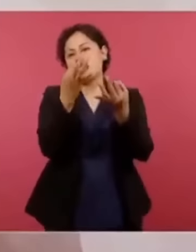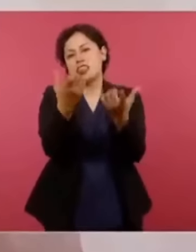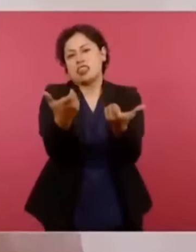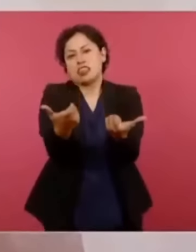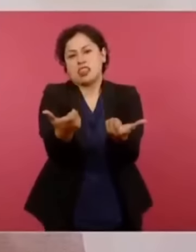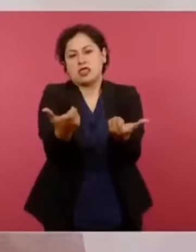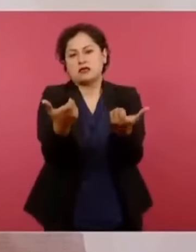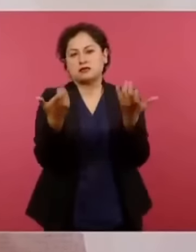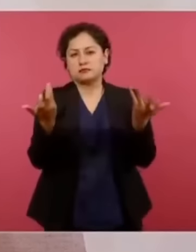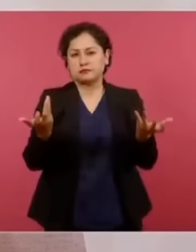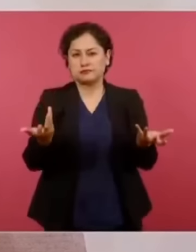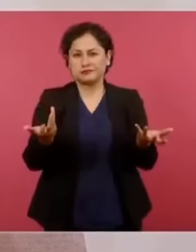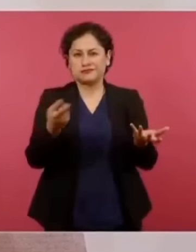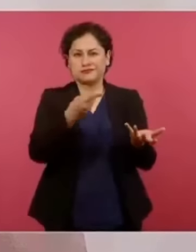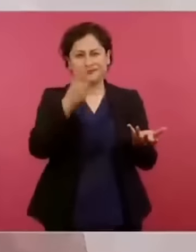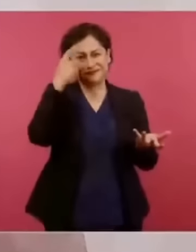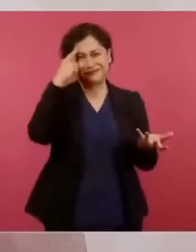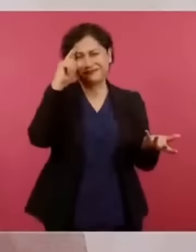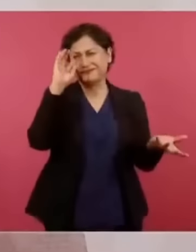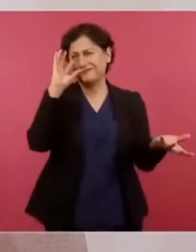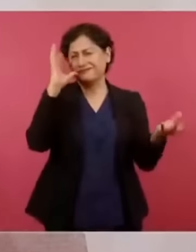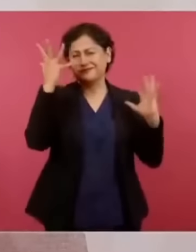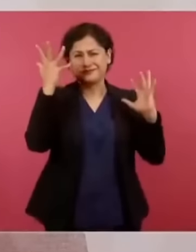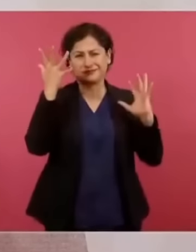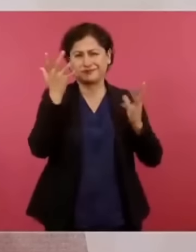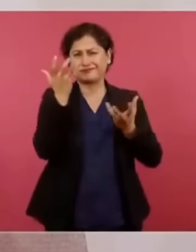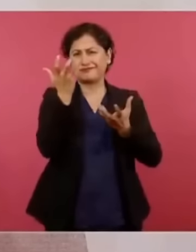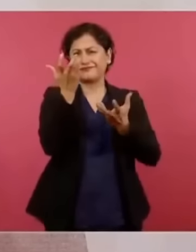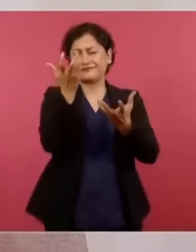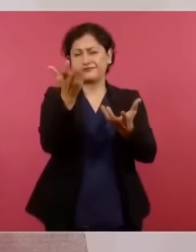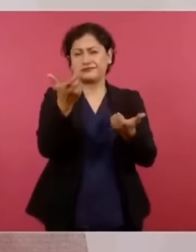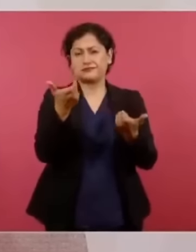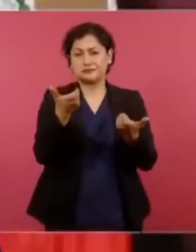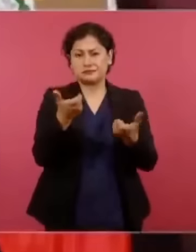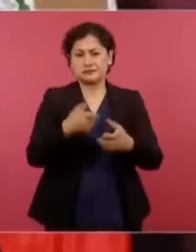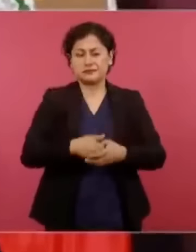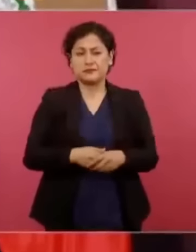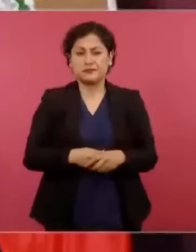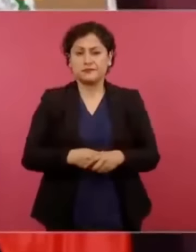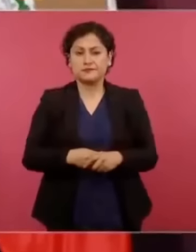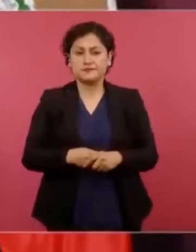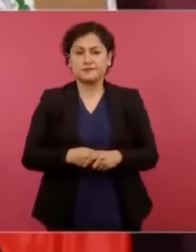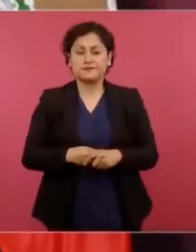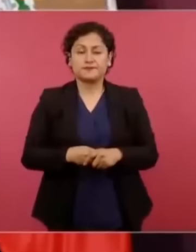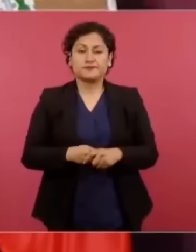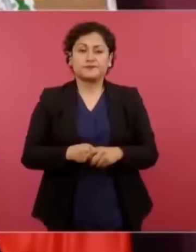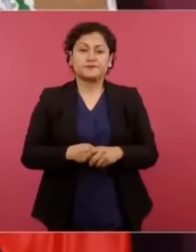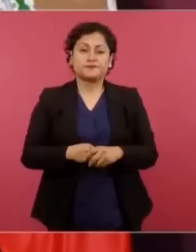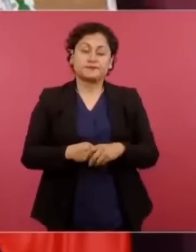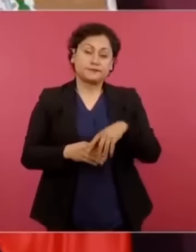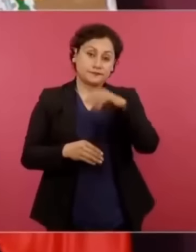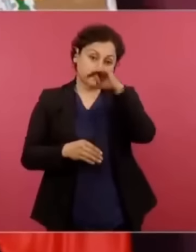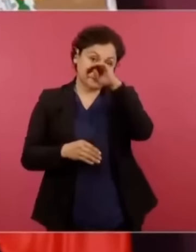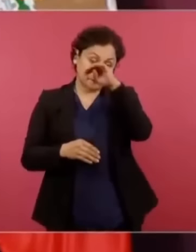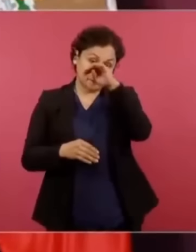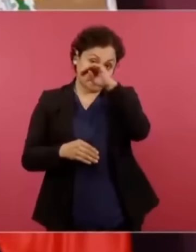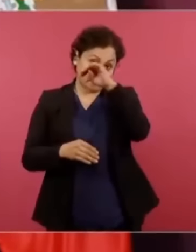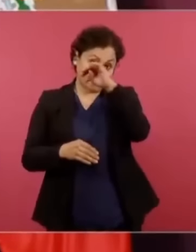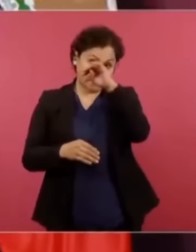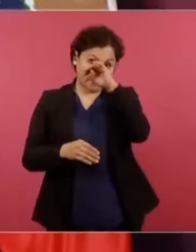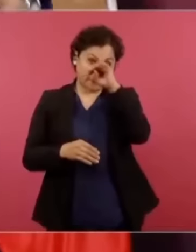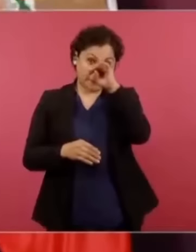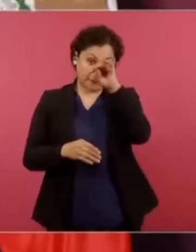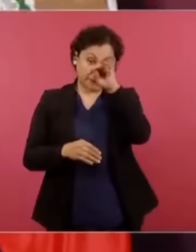y